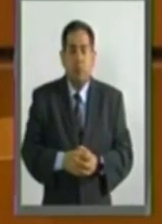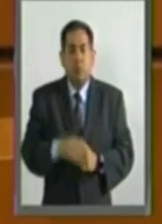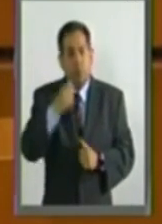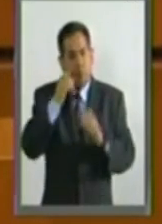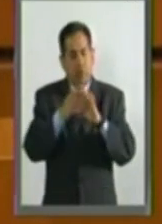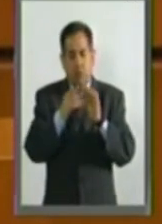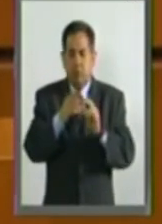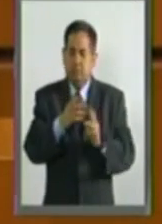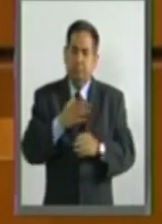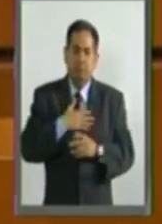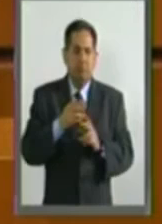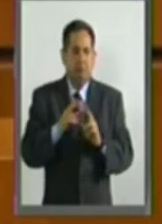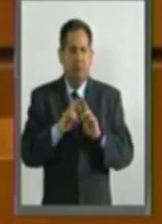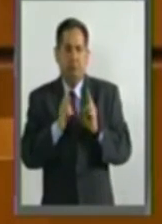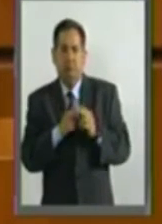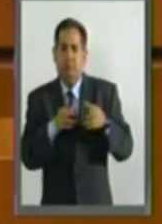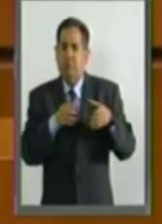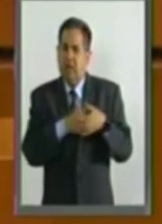la unidad